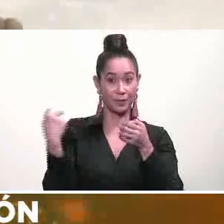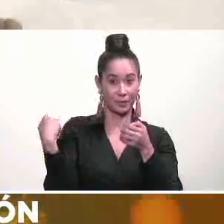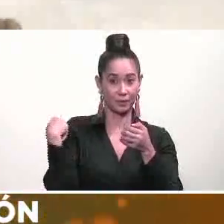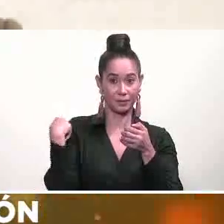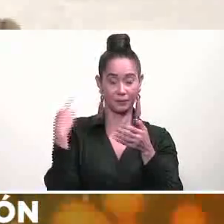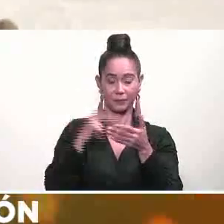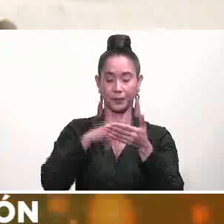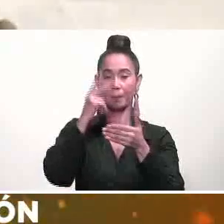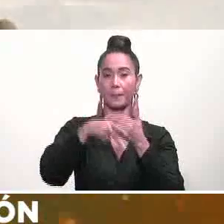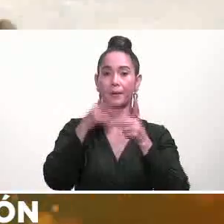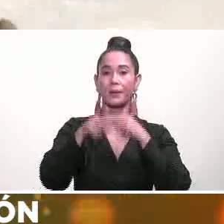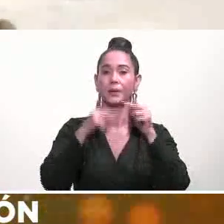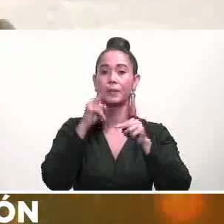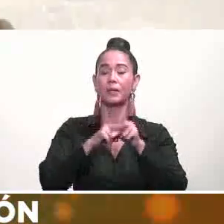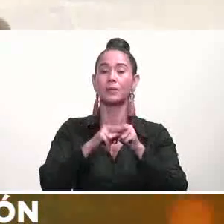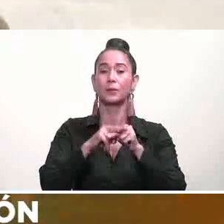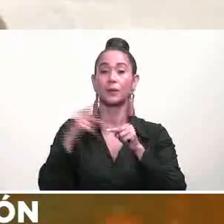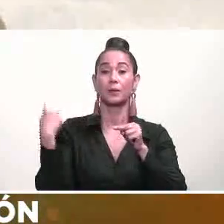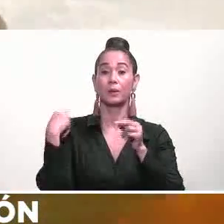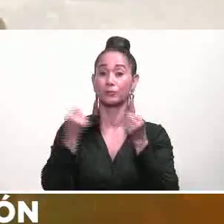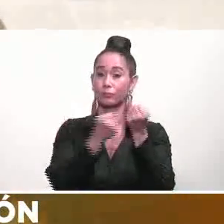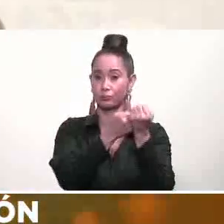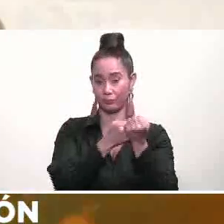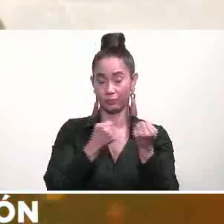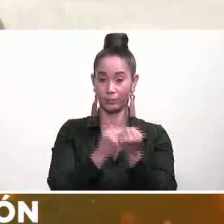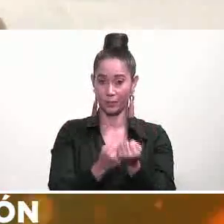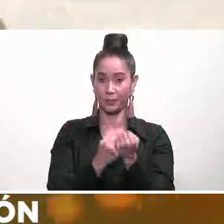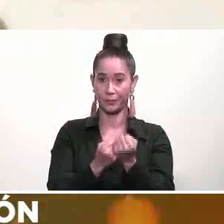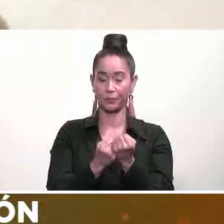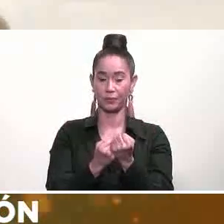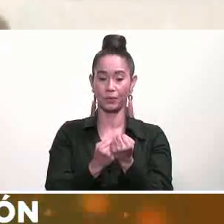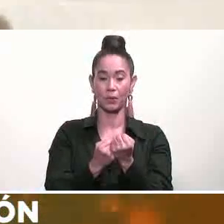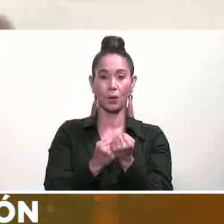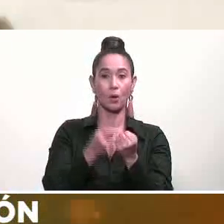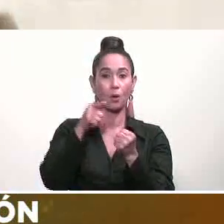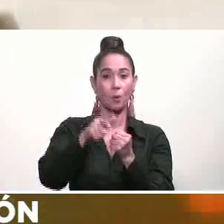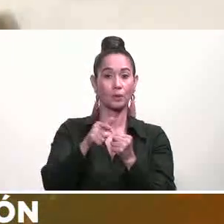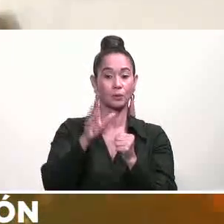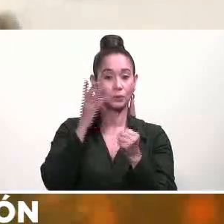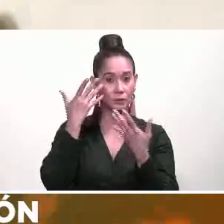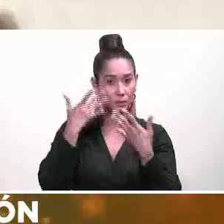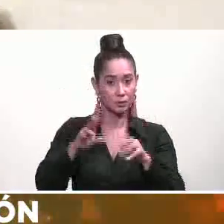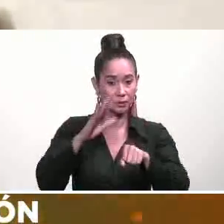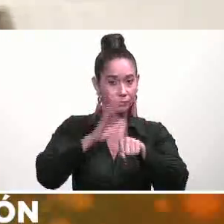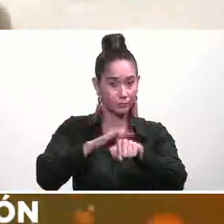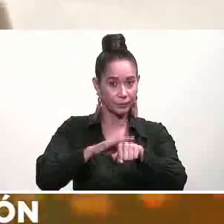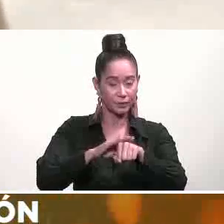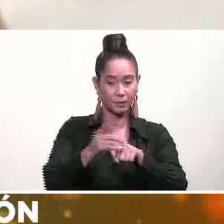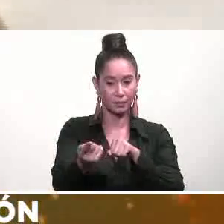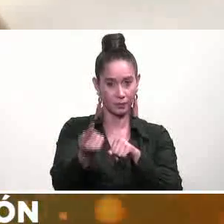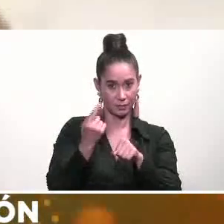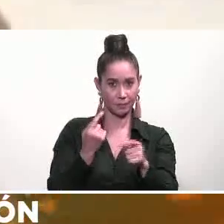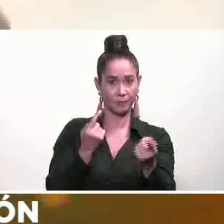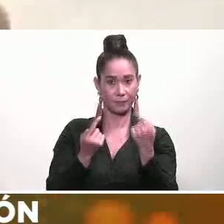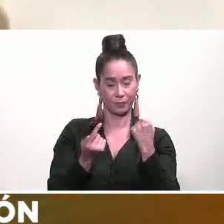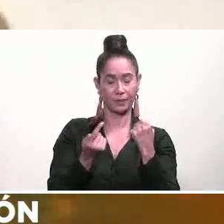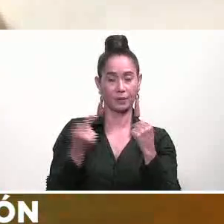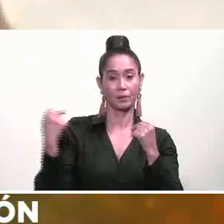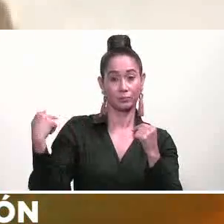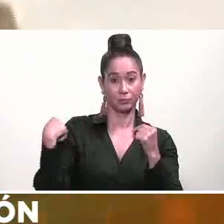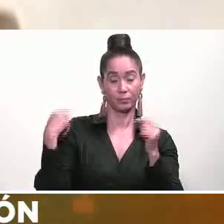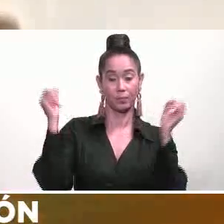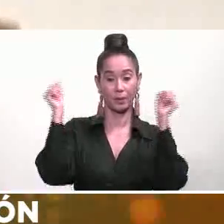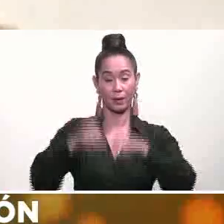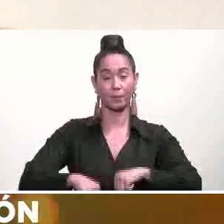Plan Nacional de Vacunación, a aplicar la dosis en la fase que les corresponde para poder ganar esta batalla contra